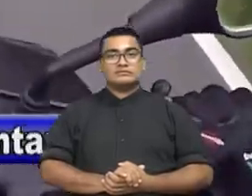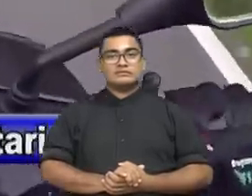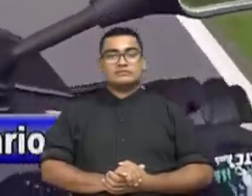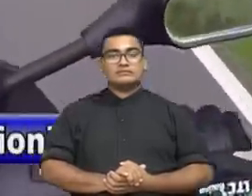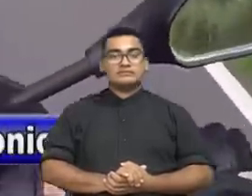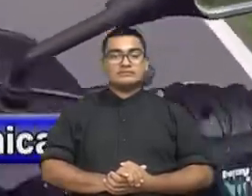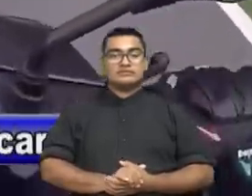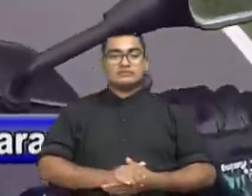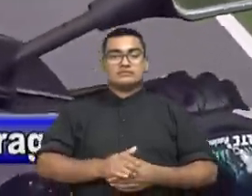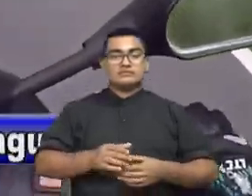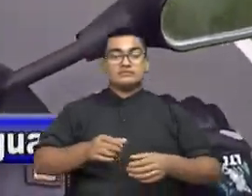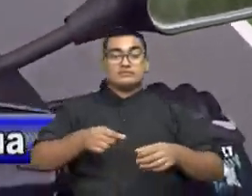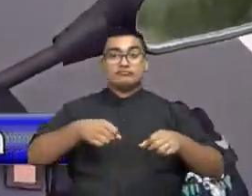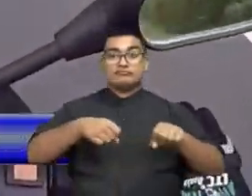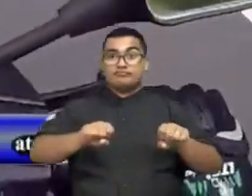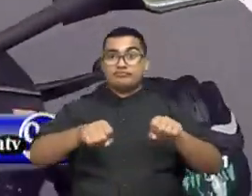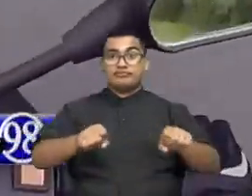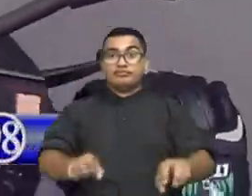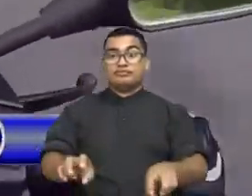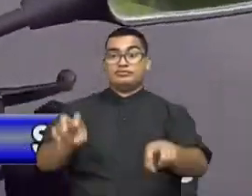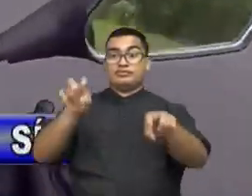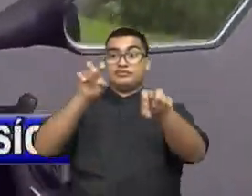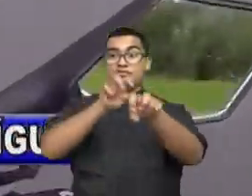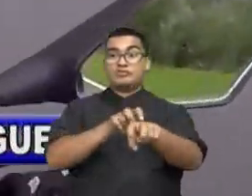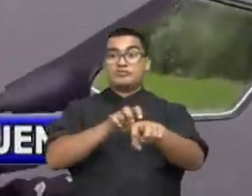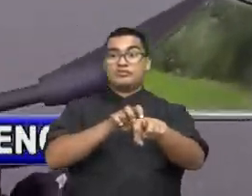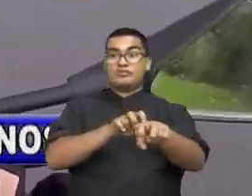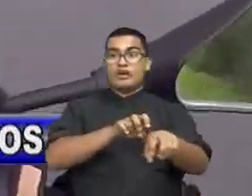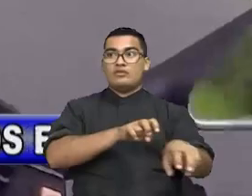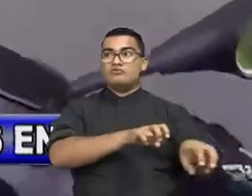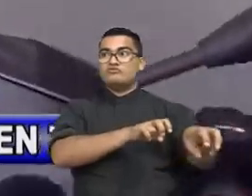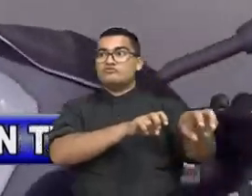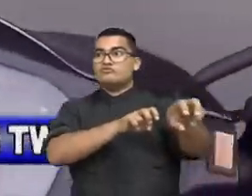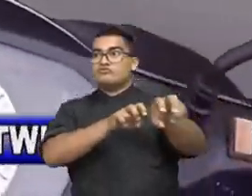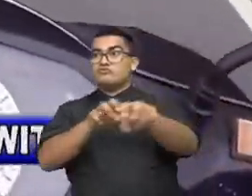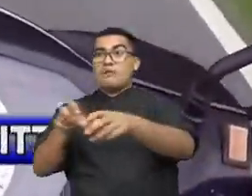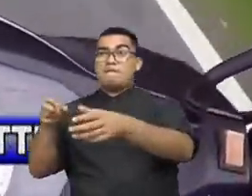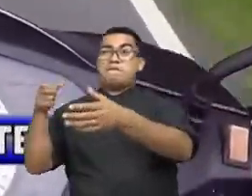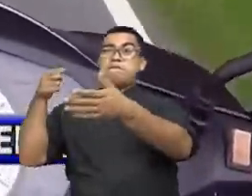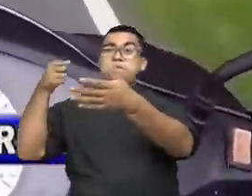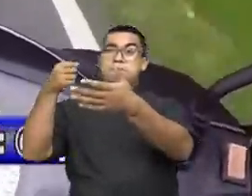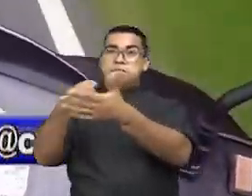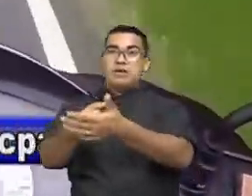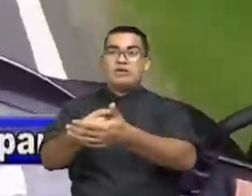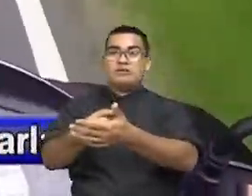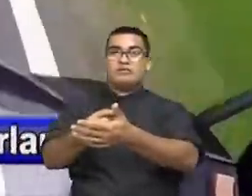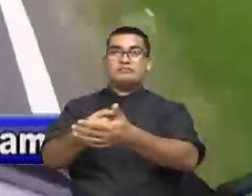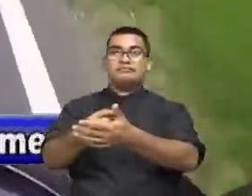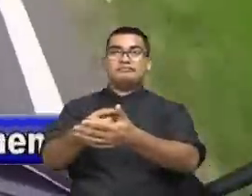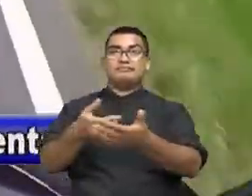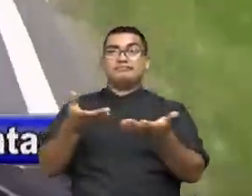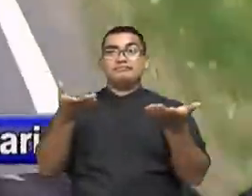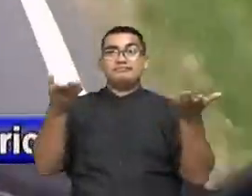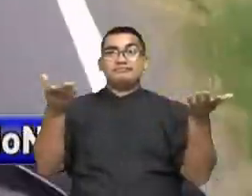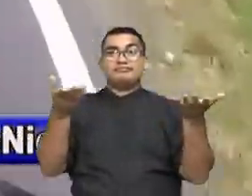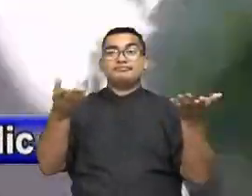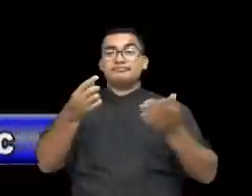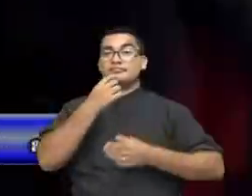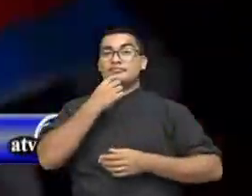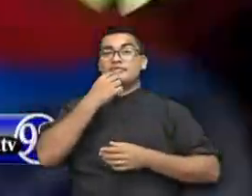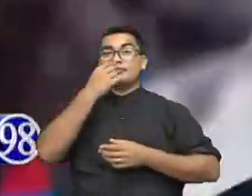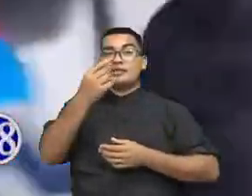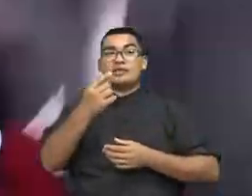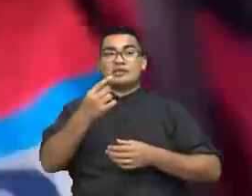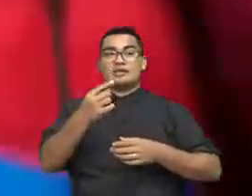Una moto con dos personas invade el carril contrario y se estrella de frente contra otro ciclomotor. Al parecer,